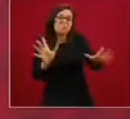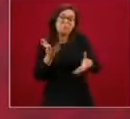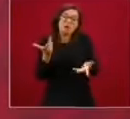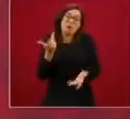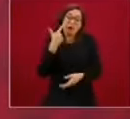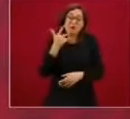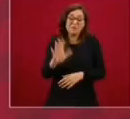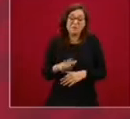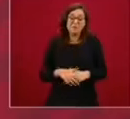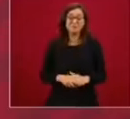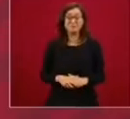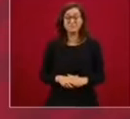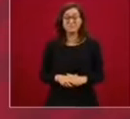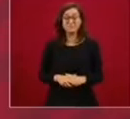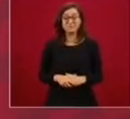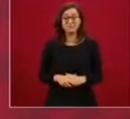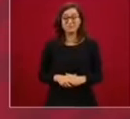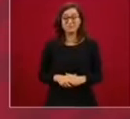Esto